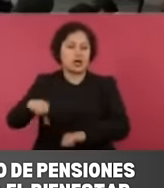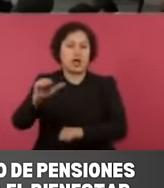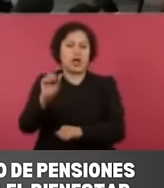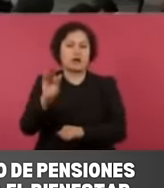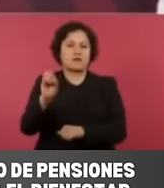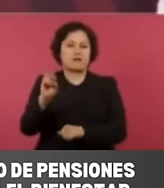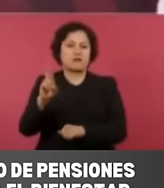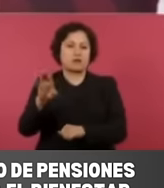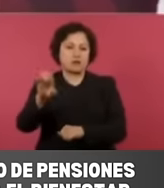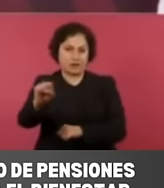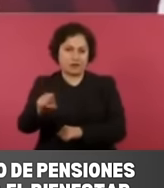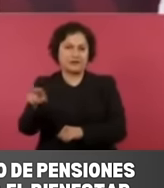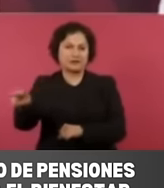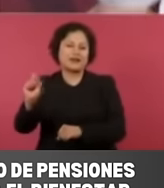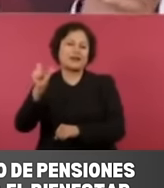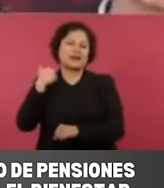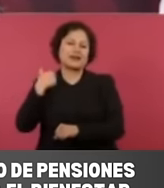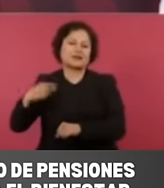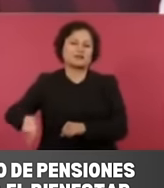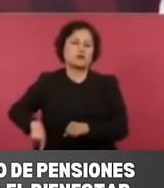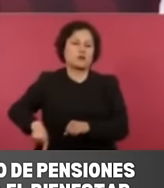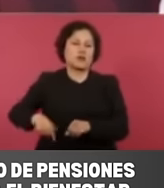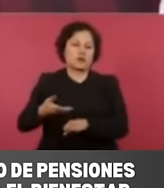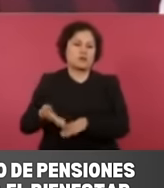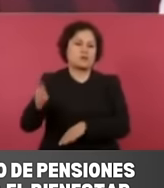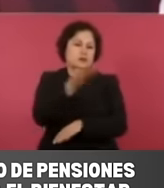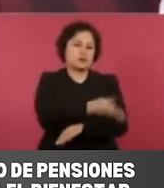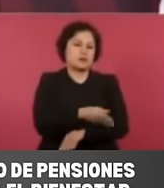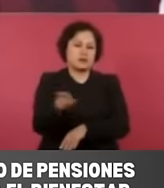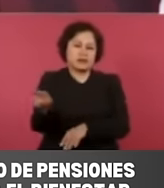anterior, que desde luego está inconforme.